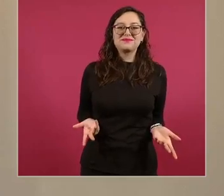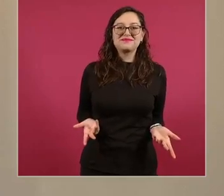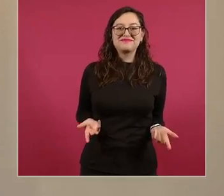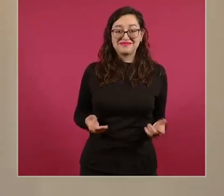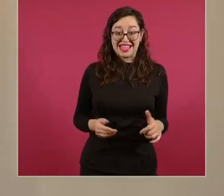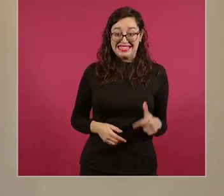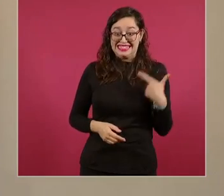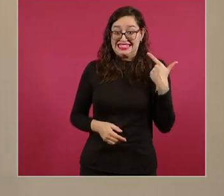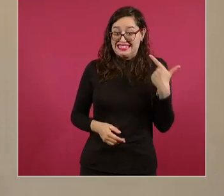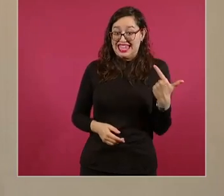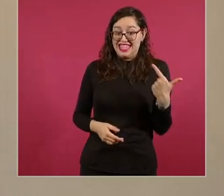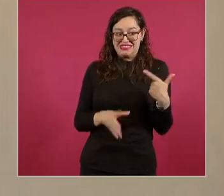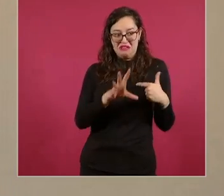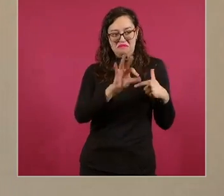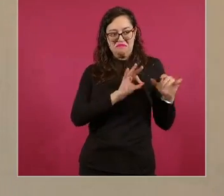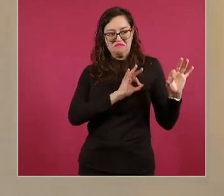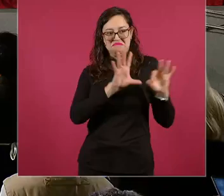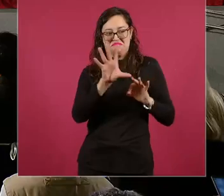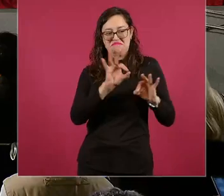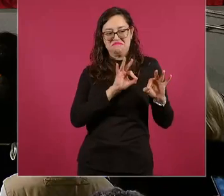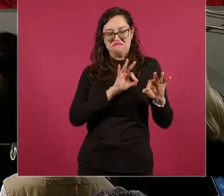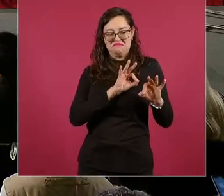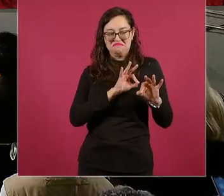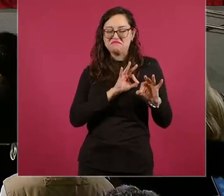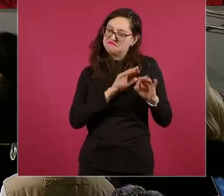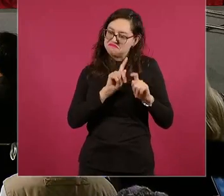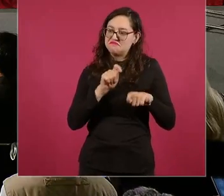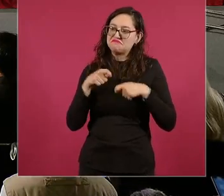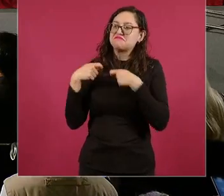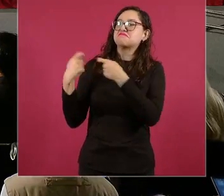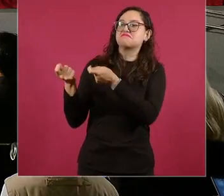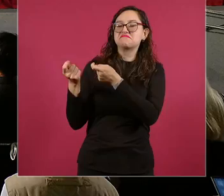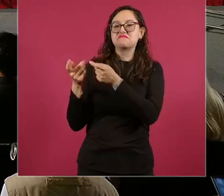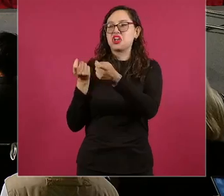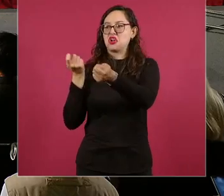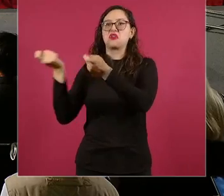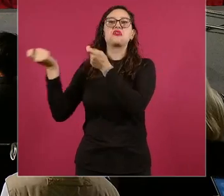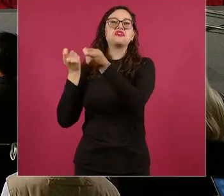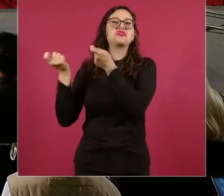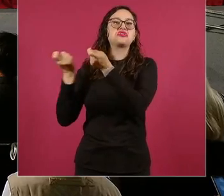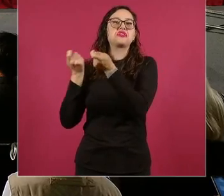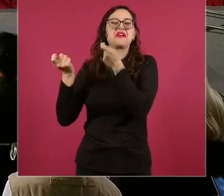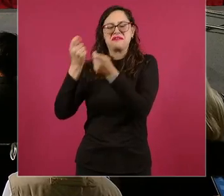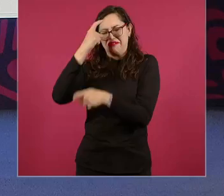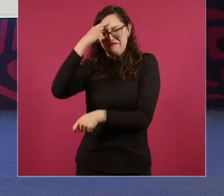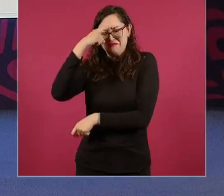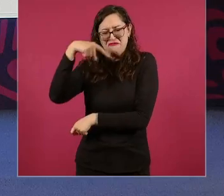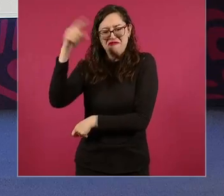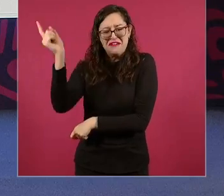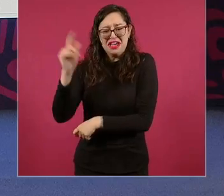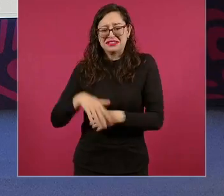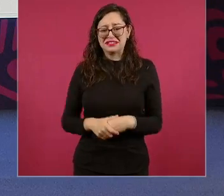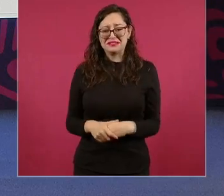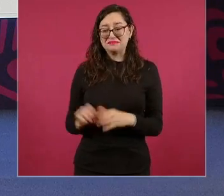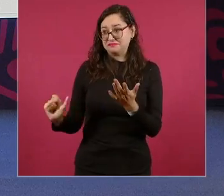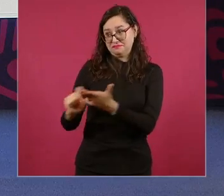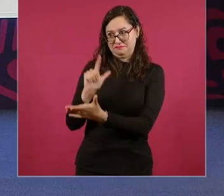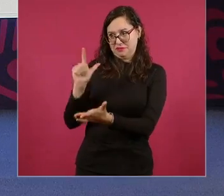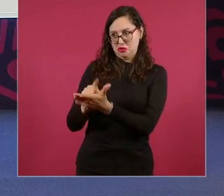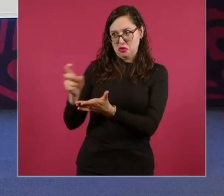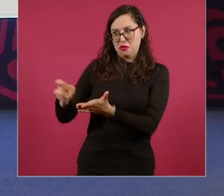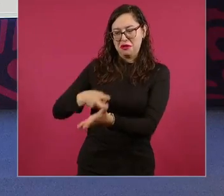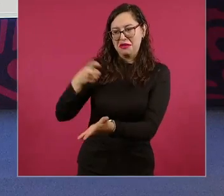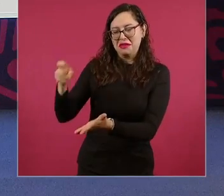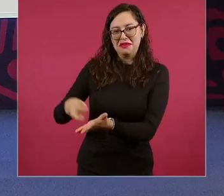fuese esa, pues simplemente no se haría ninguna reforma y se quedarían las cosas como están. Pero no es el